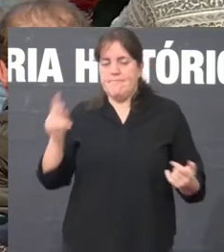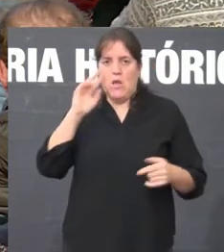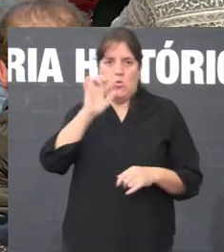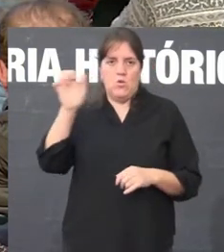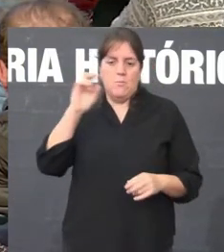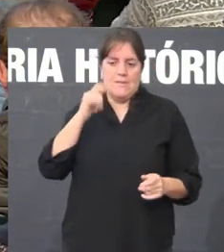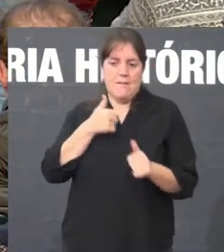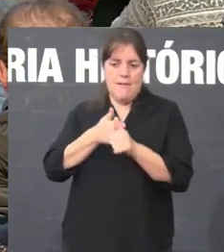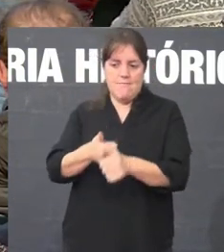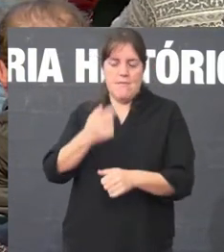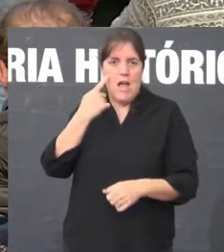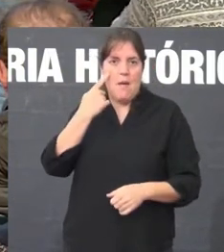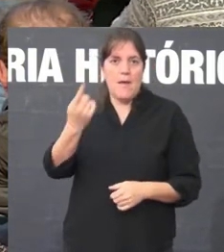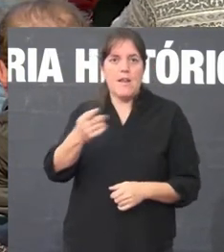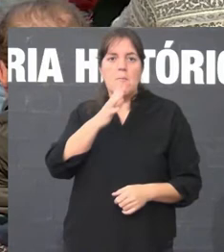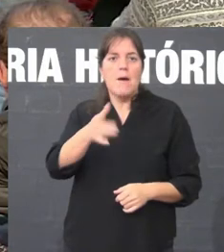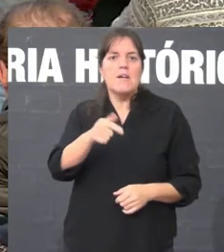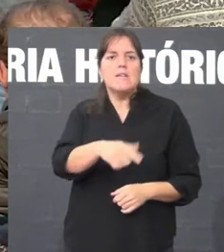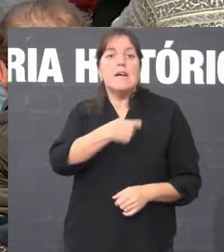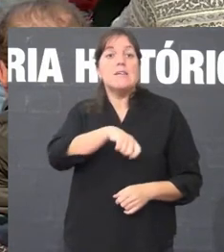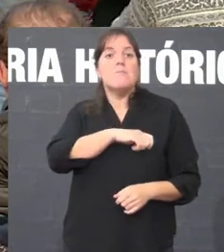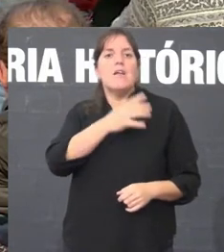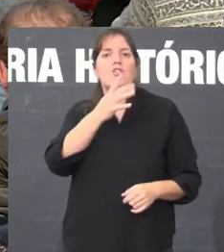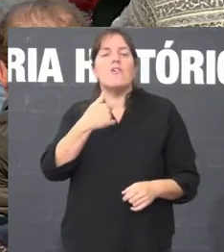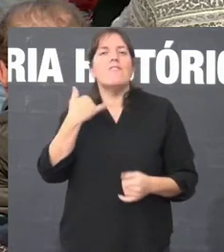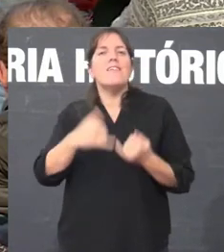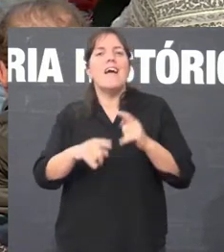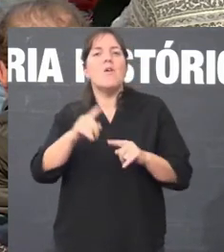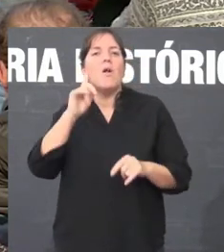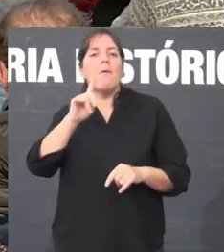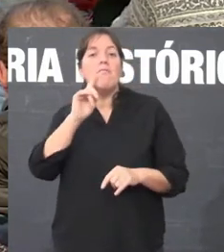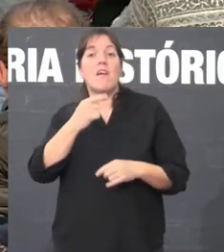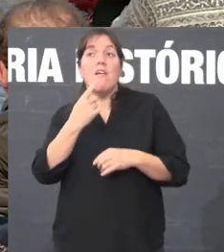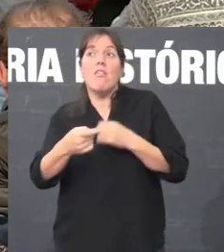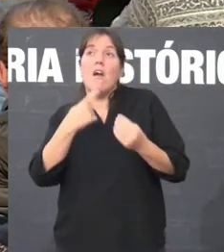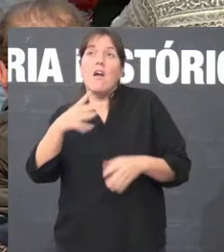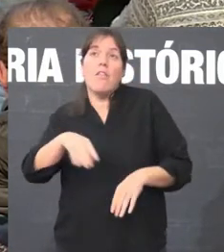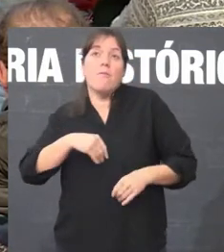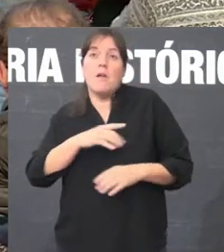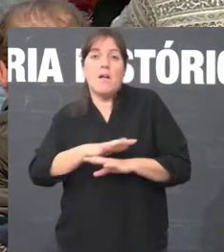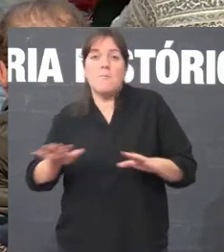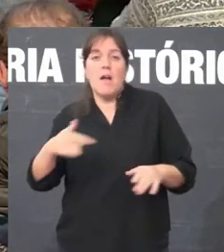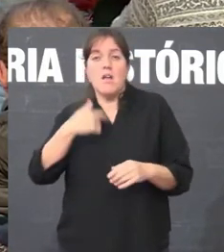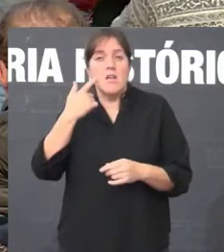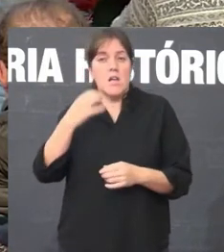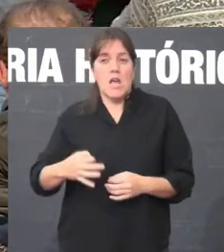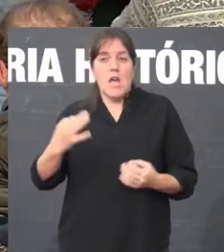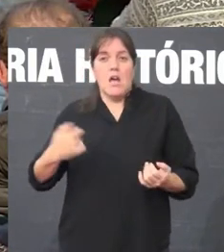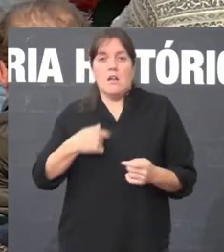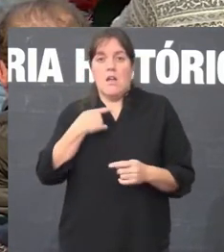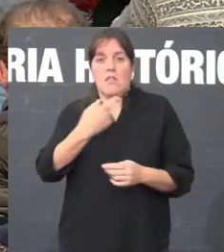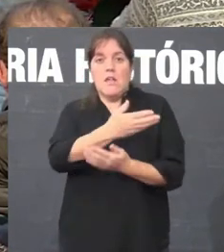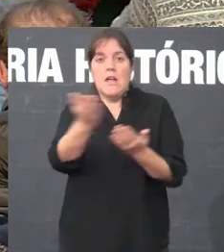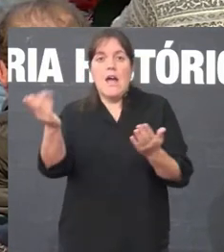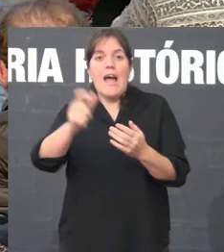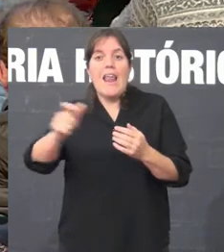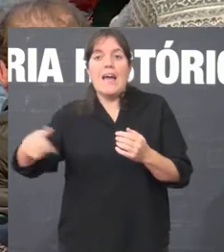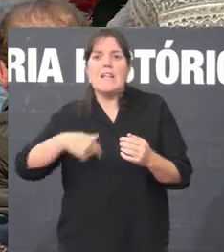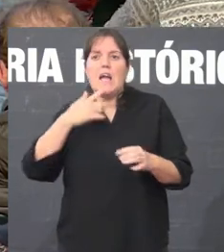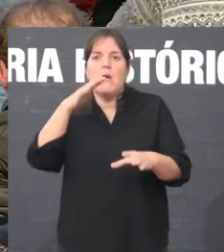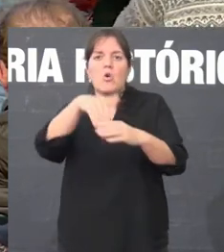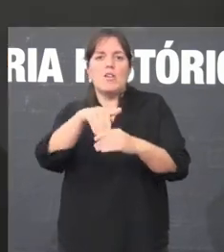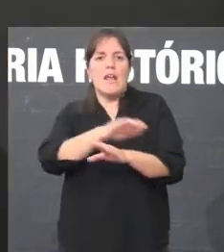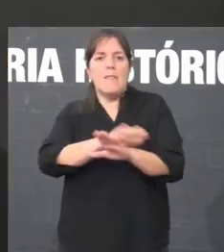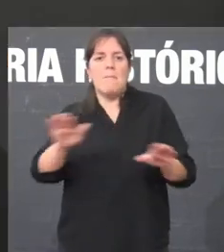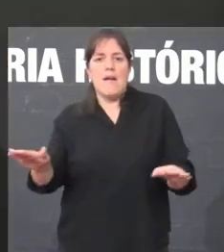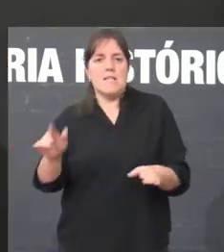encima. Si es que de verdad se creían sus propias mentiras de lo que estaba pasando en Cataluña, que lo único que quería la gente era dejar un papelito en una urna, que